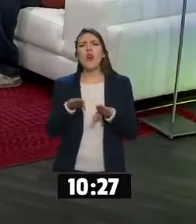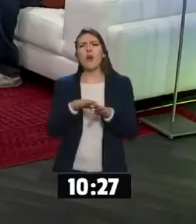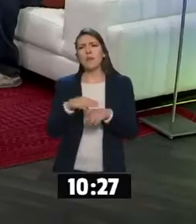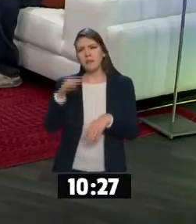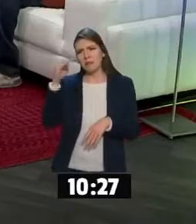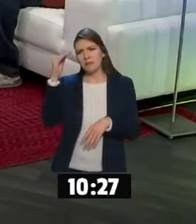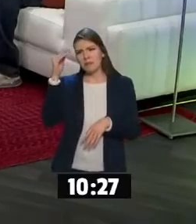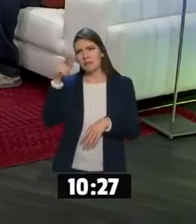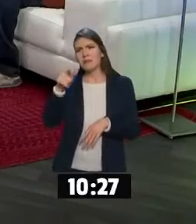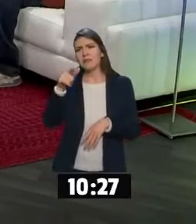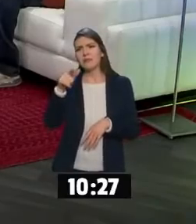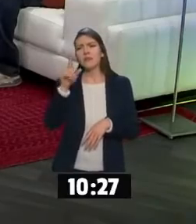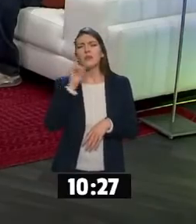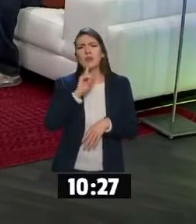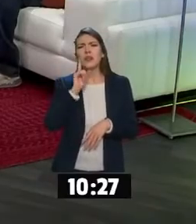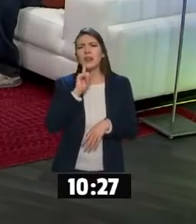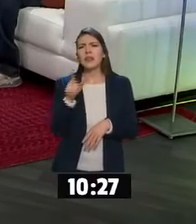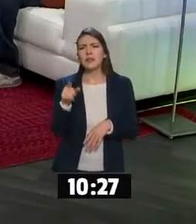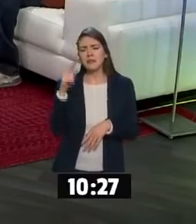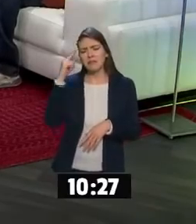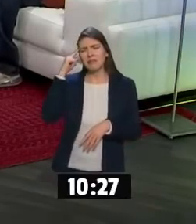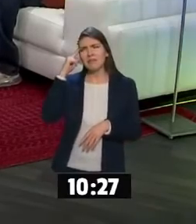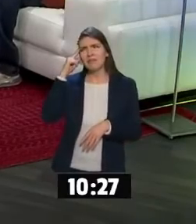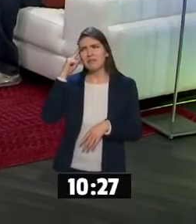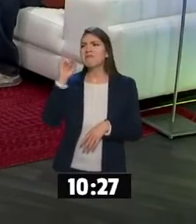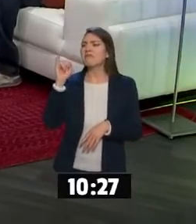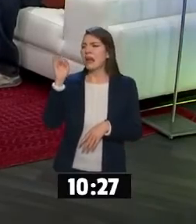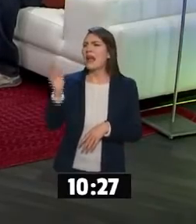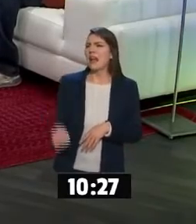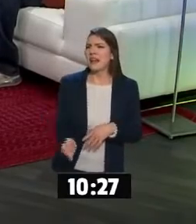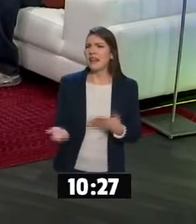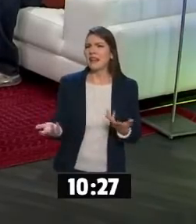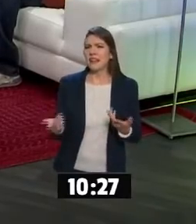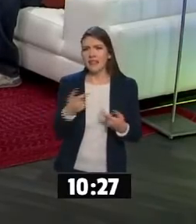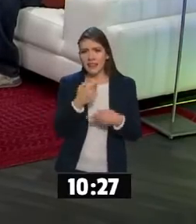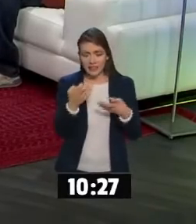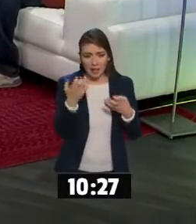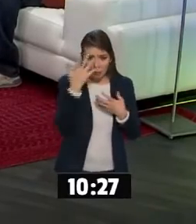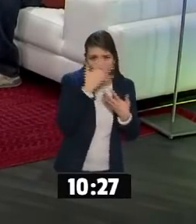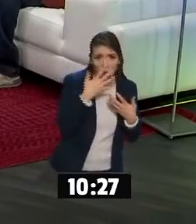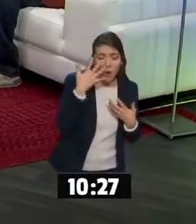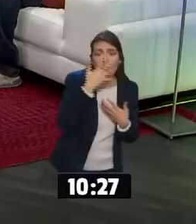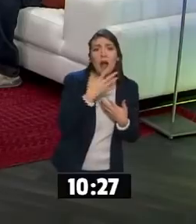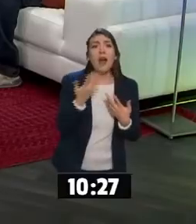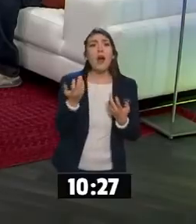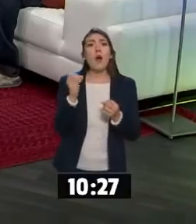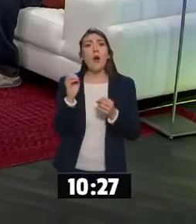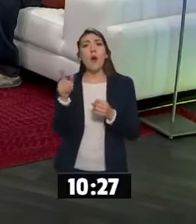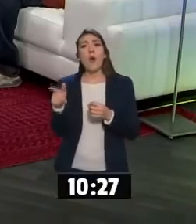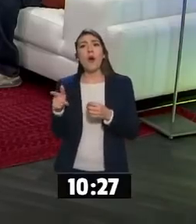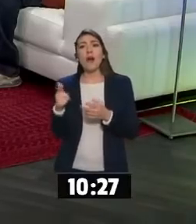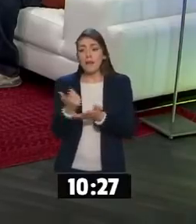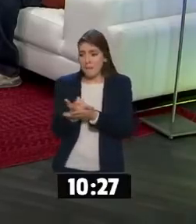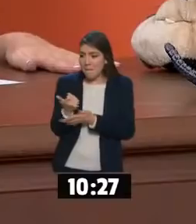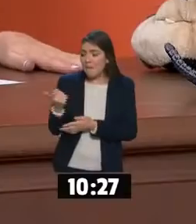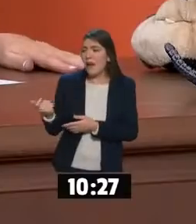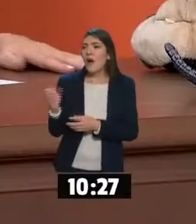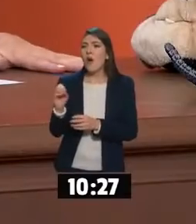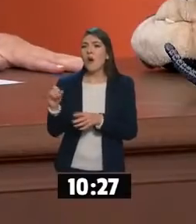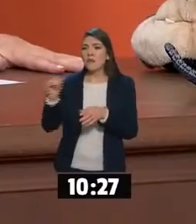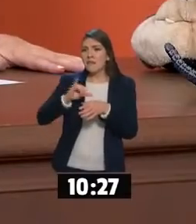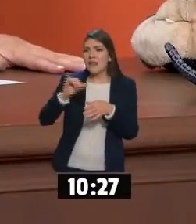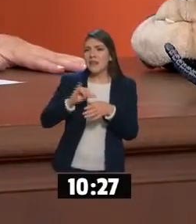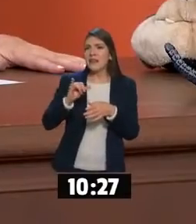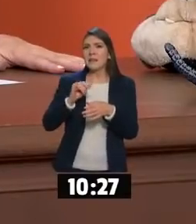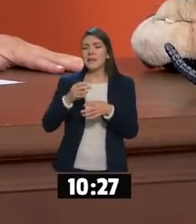va, Sí, compañera? estabas borracha. No sé. Le debes te agarró una el lana. físico, Te echó algo en la bebida.